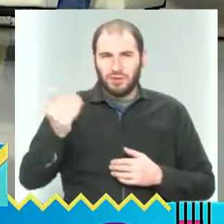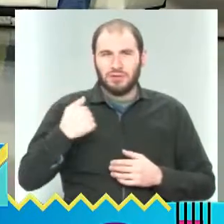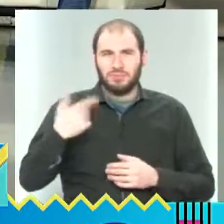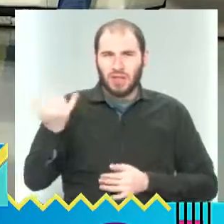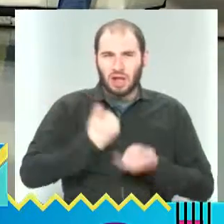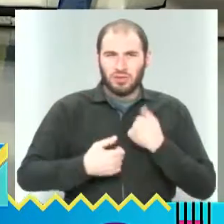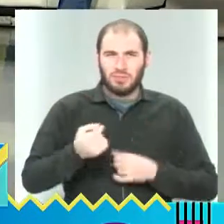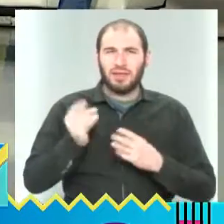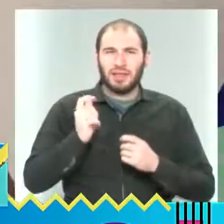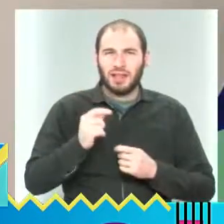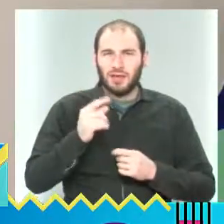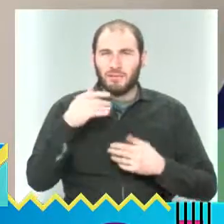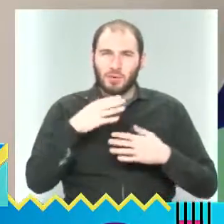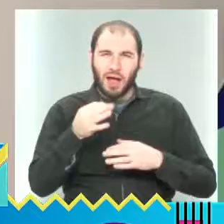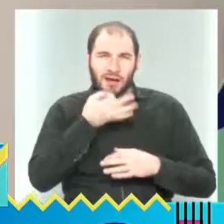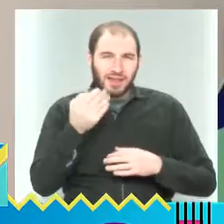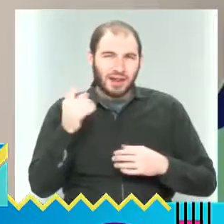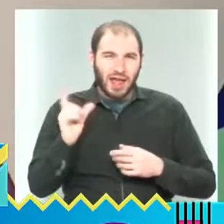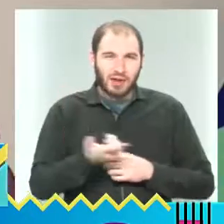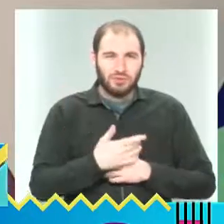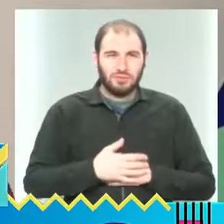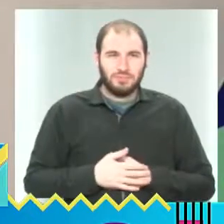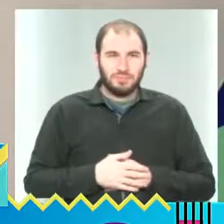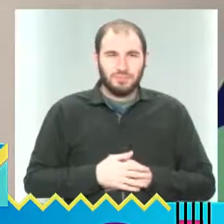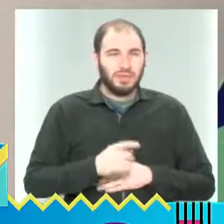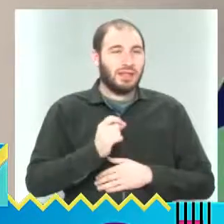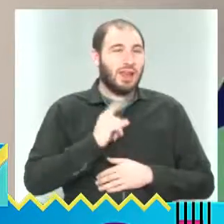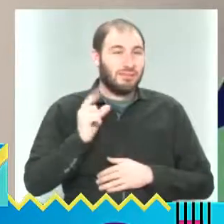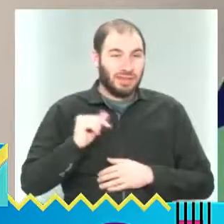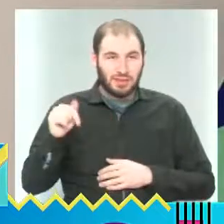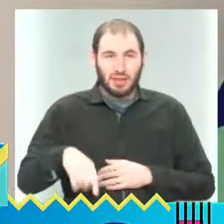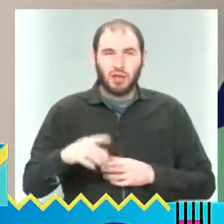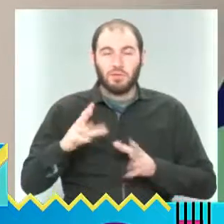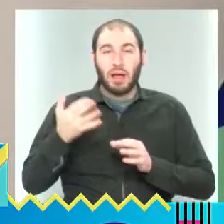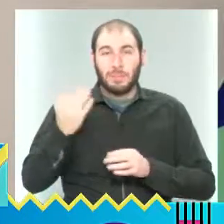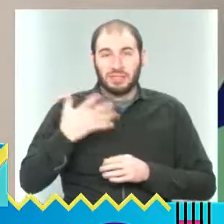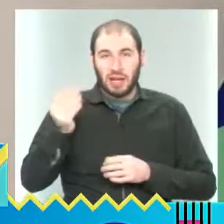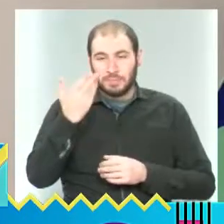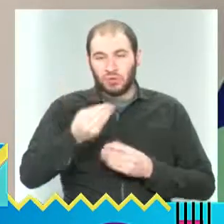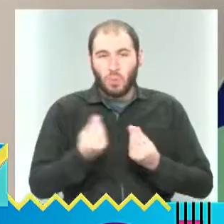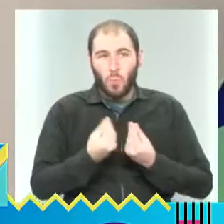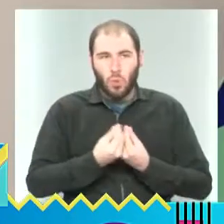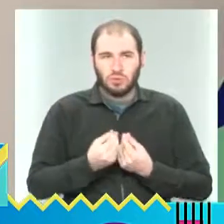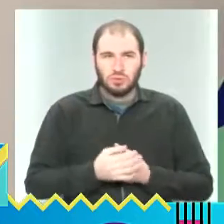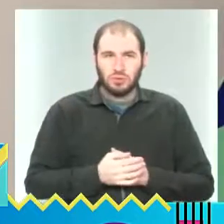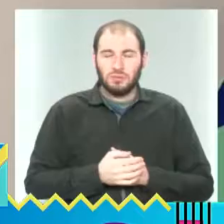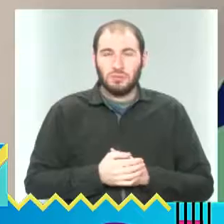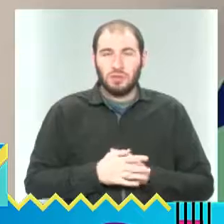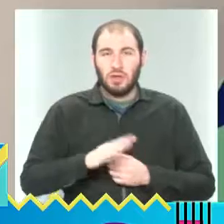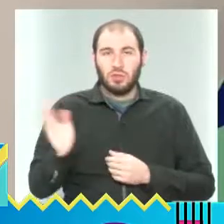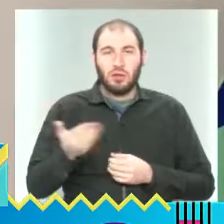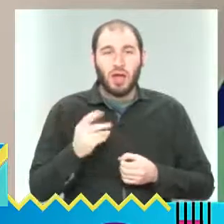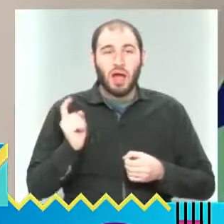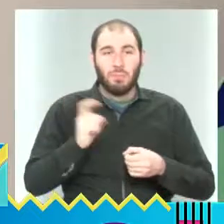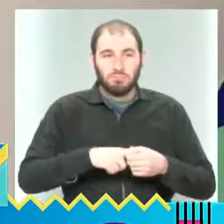contabas por qué tenías un acento particular. El tema es que San Ricardo está Rafaelino. pasando una situación particular que somos muchísimos los que